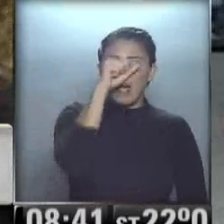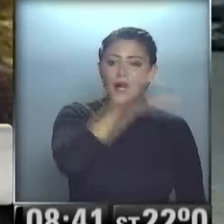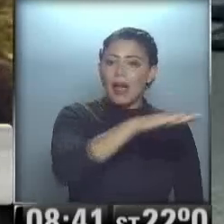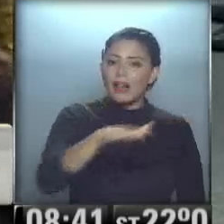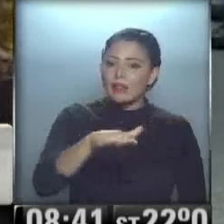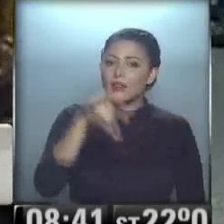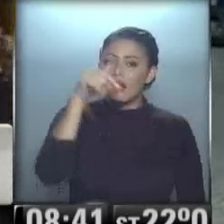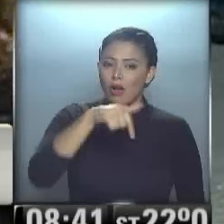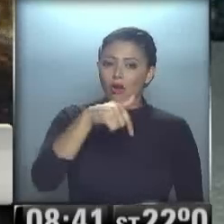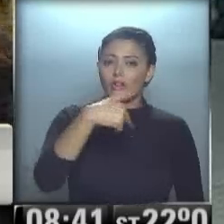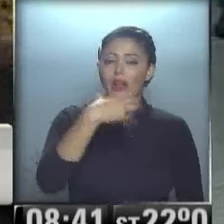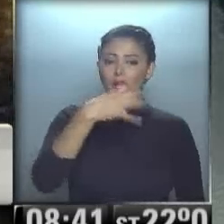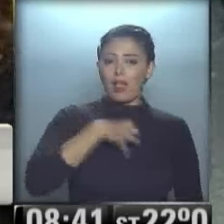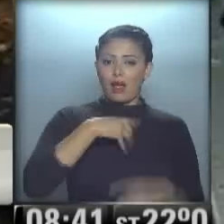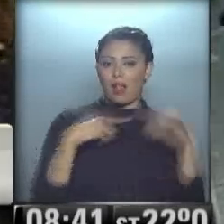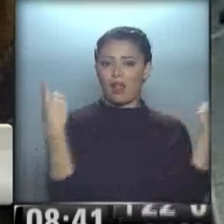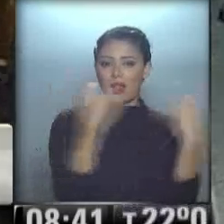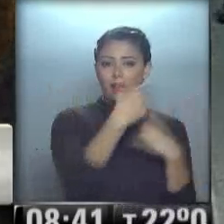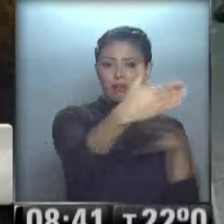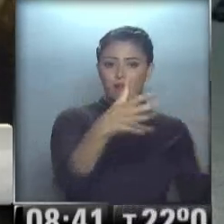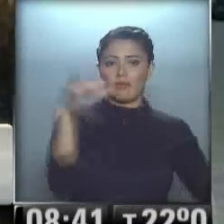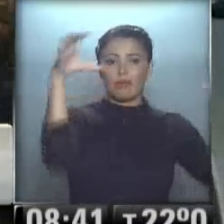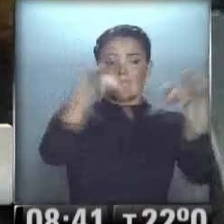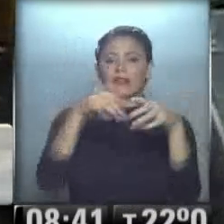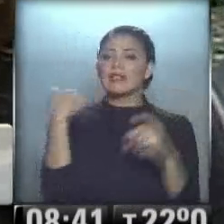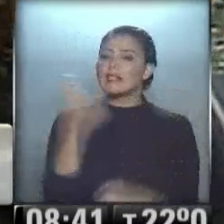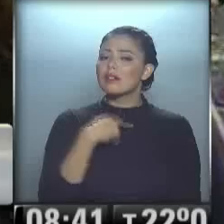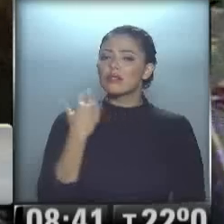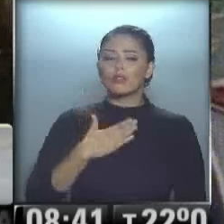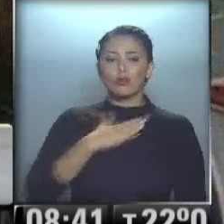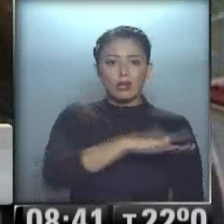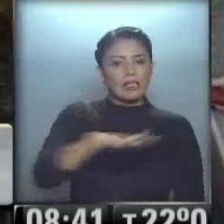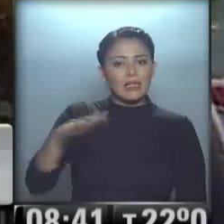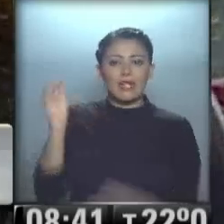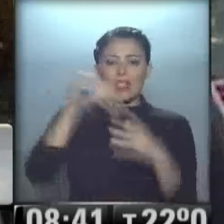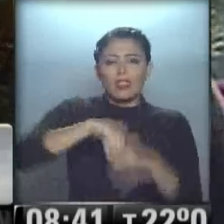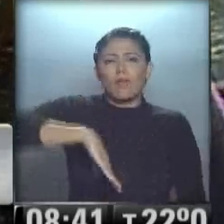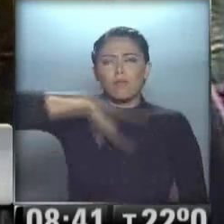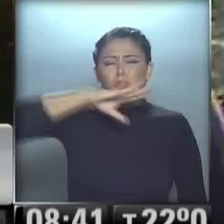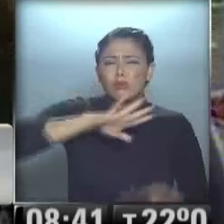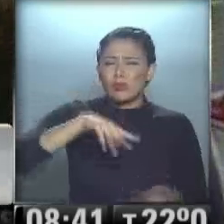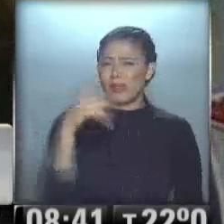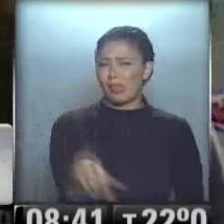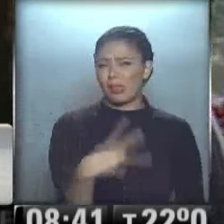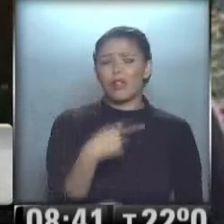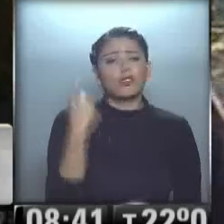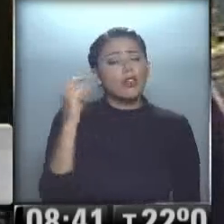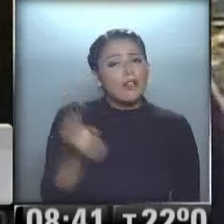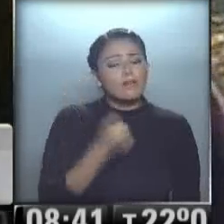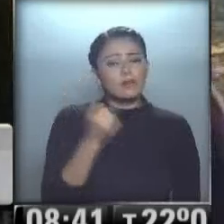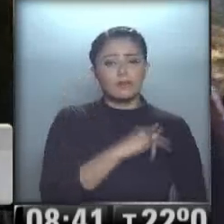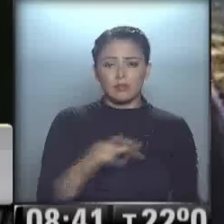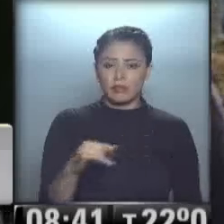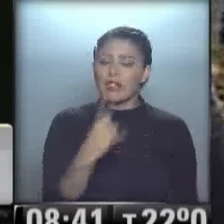estaban instalando aulas container para asinar a nuestros nenes de manera totalmente precaria Nosotros insistimos con